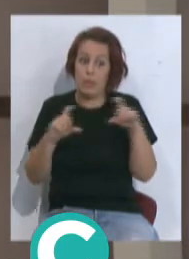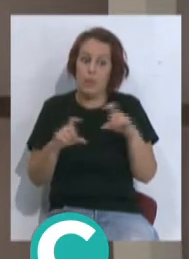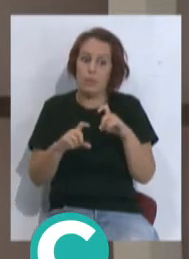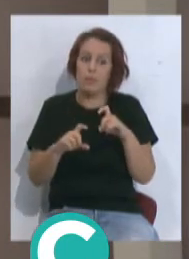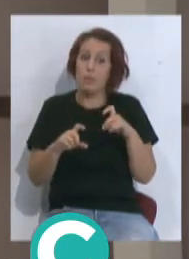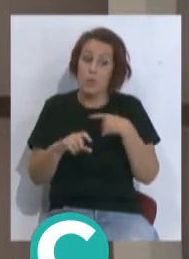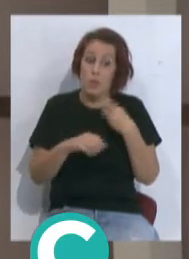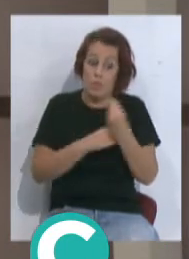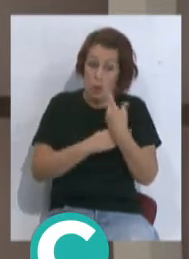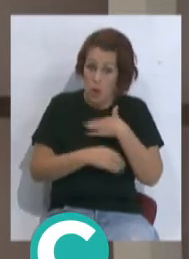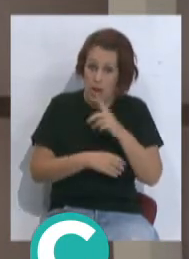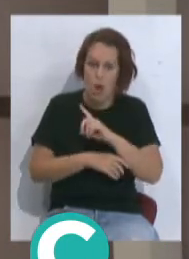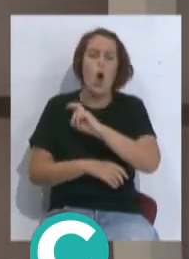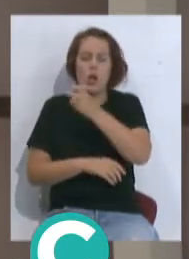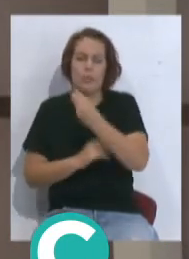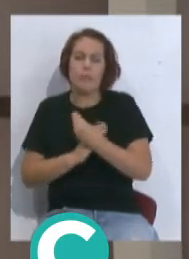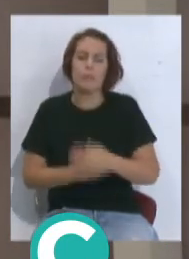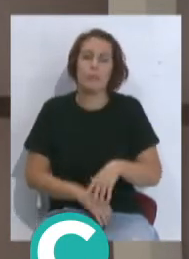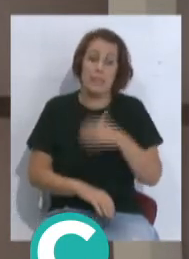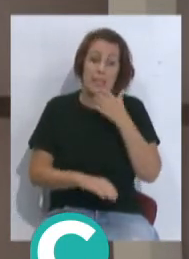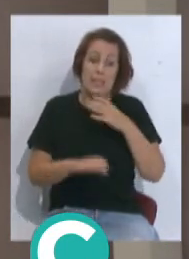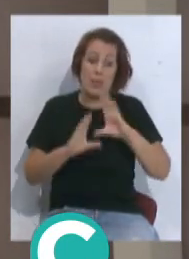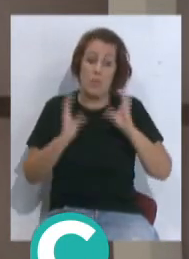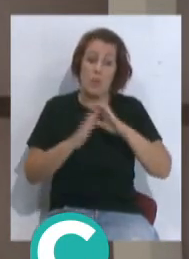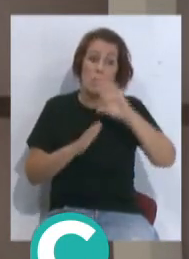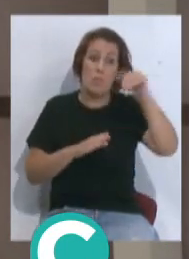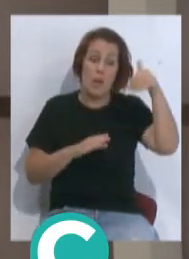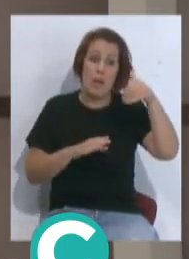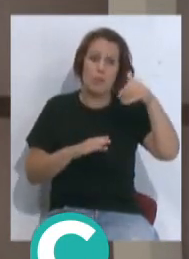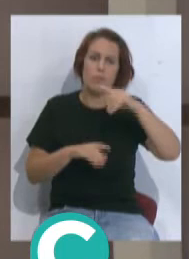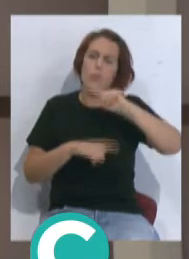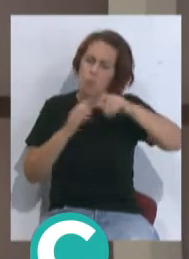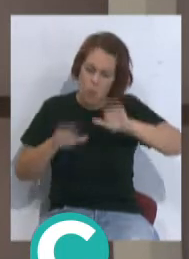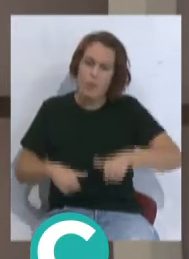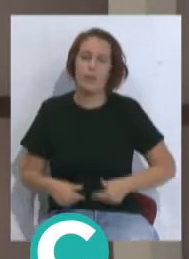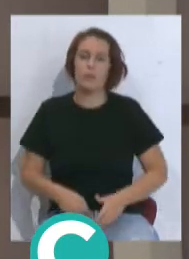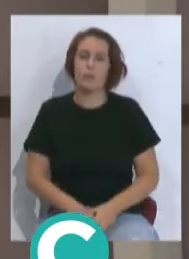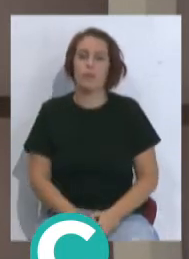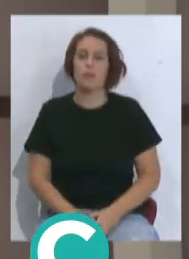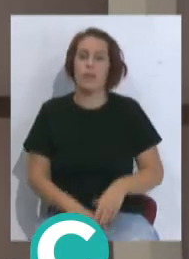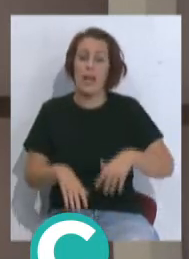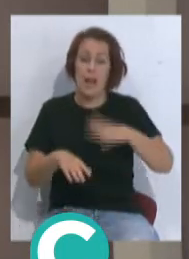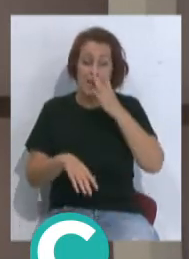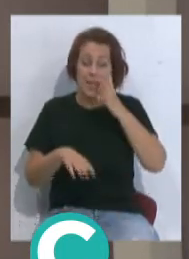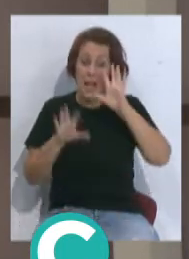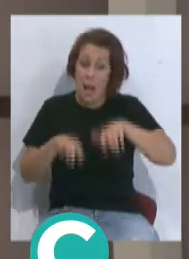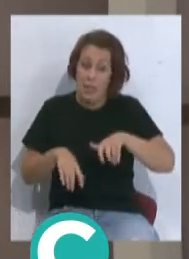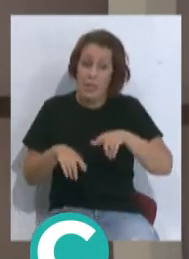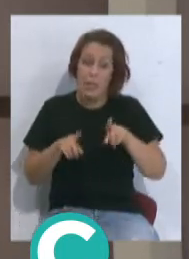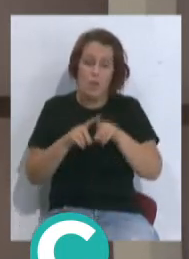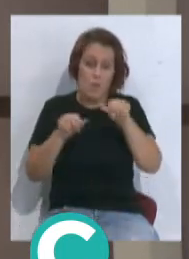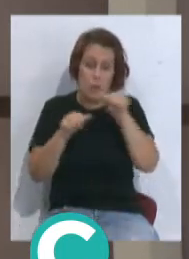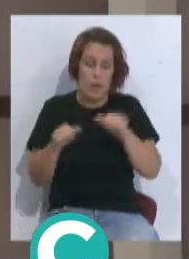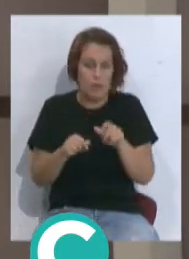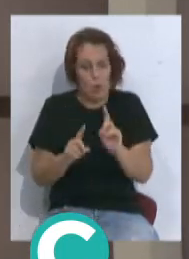vendrá otra. Que hay agrupaciones de fuera, ya volverán. El carnaval, el de Cádiz ahora mismo tiene una forma, y no es